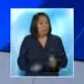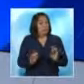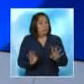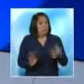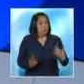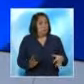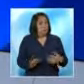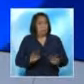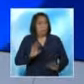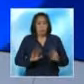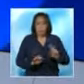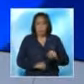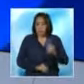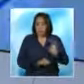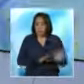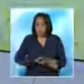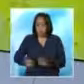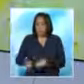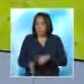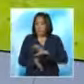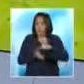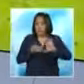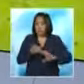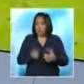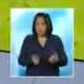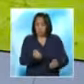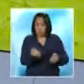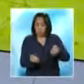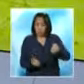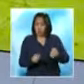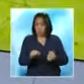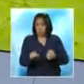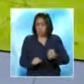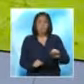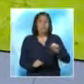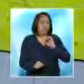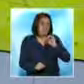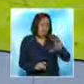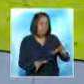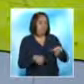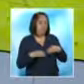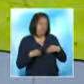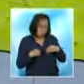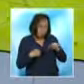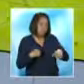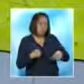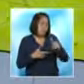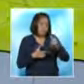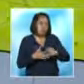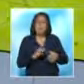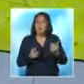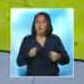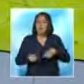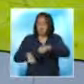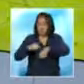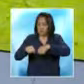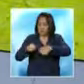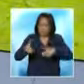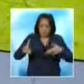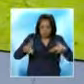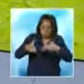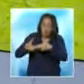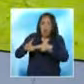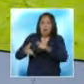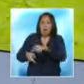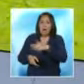Terrible accidente, 12 y 2, y en Cajamarca, un conductor que confesó haber consumido alcohol atropelló a un ciclista de tan solo 22 años. Lo